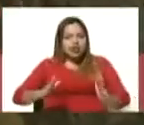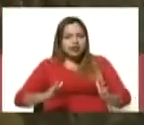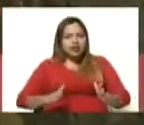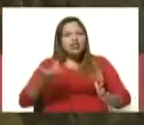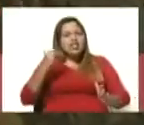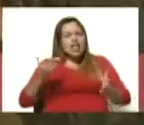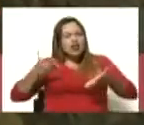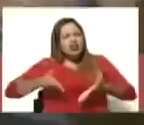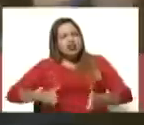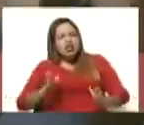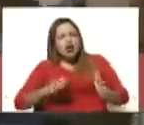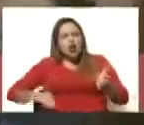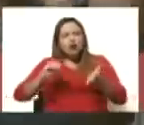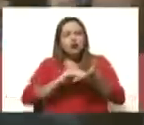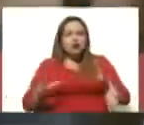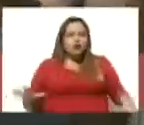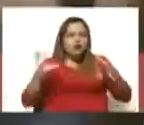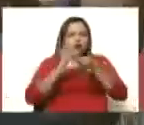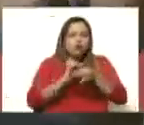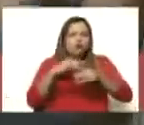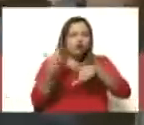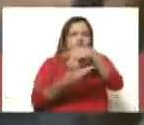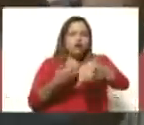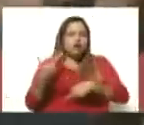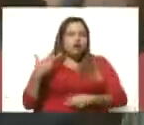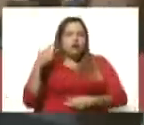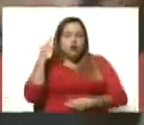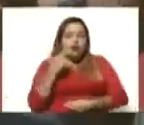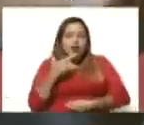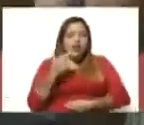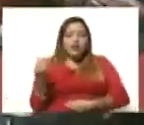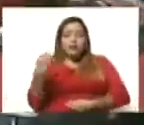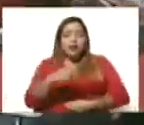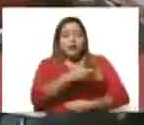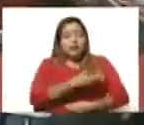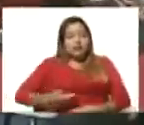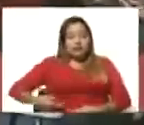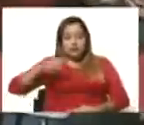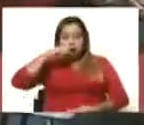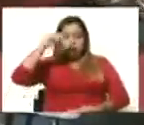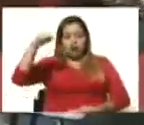la Revolución Bolivariana, va a renacer junto a nuestro presidente Nicolás Maduro Moro.